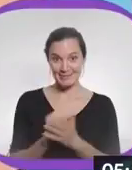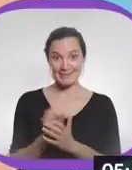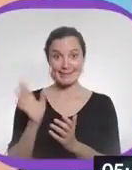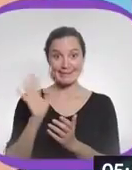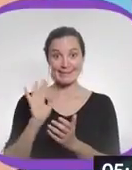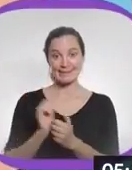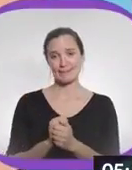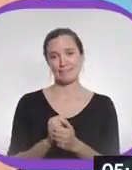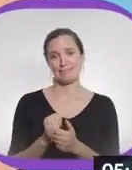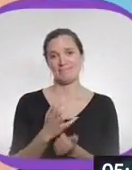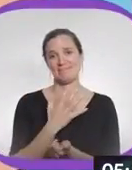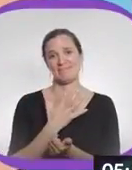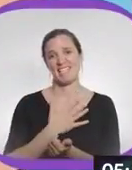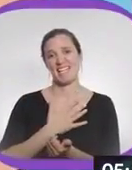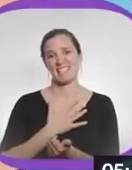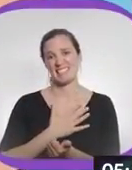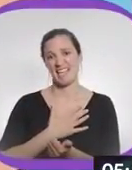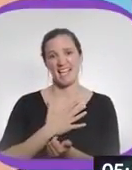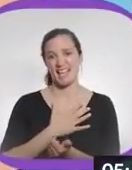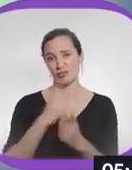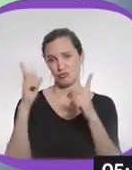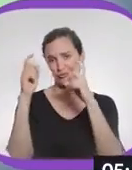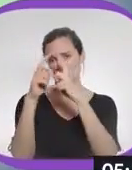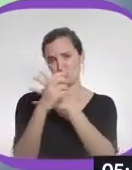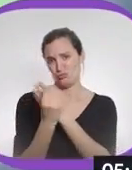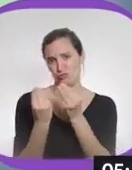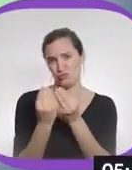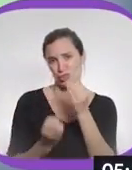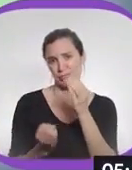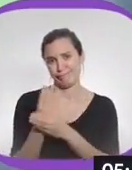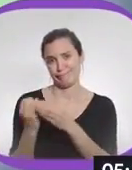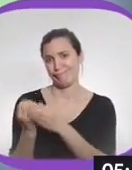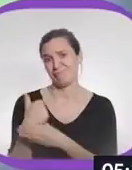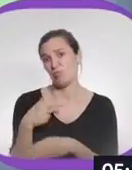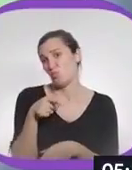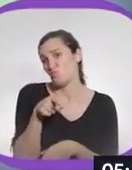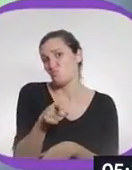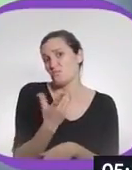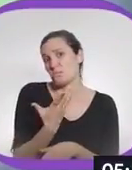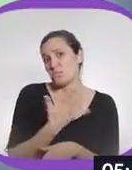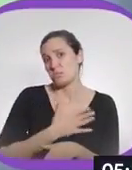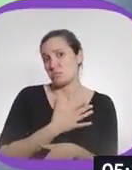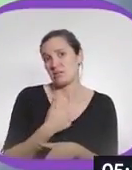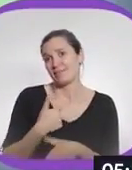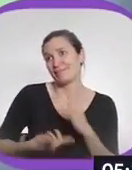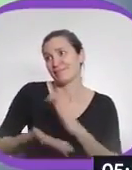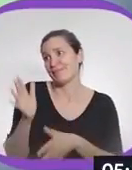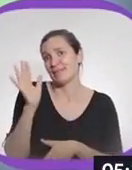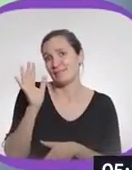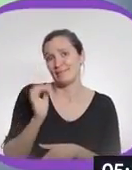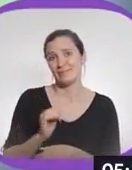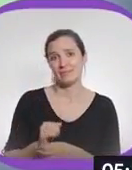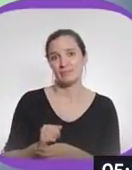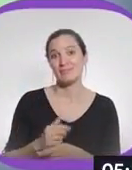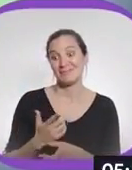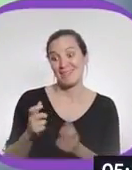Hola, Timmy. Lamento haber ocasionado tantos problemas, ya que no me quieres. Me fui para siempre. Pero grabé